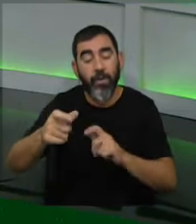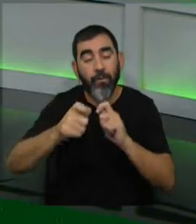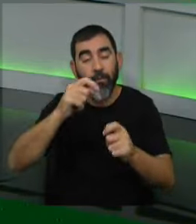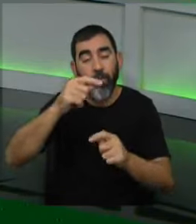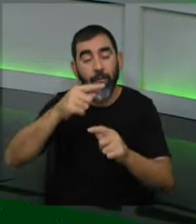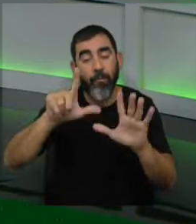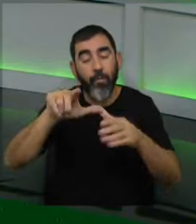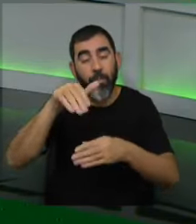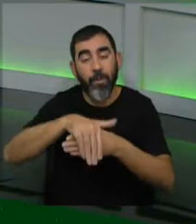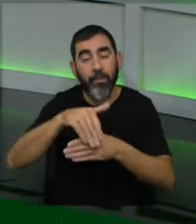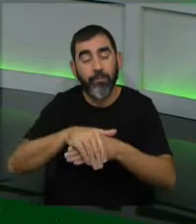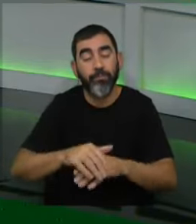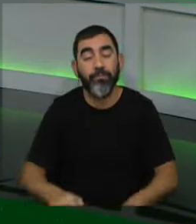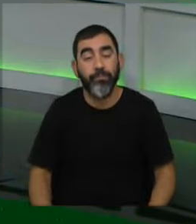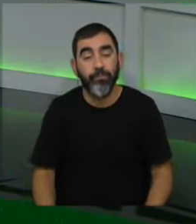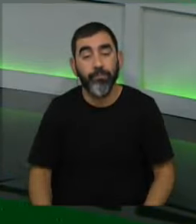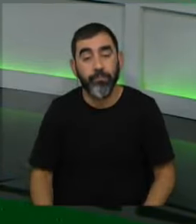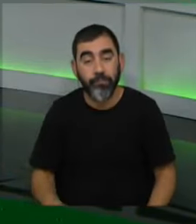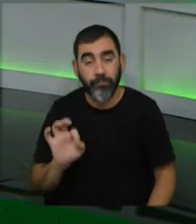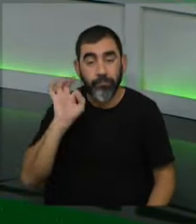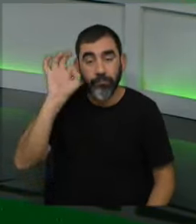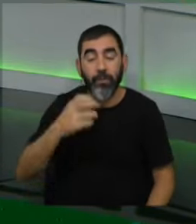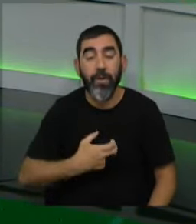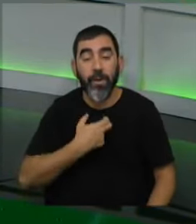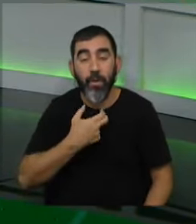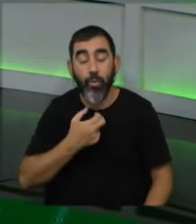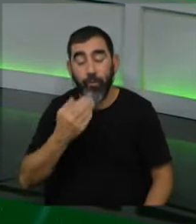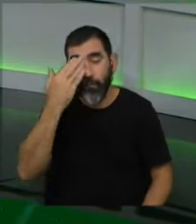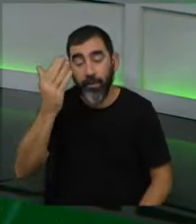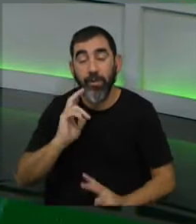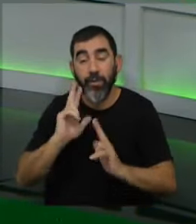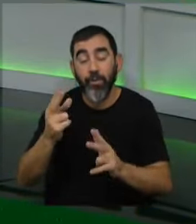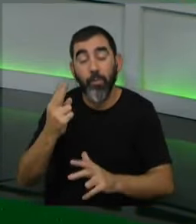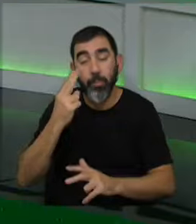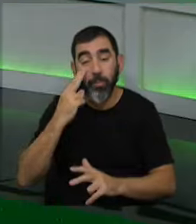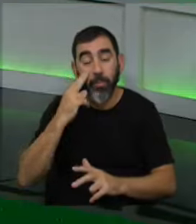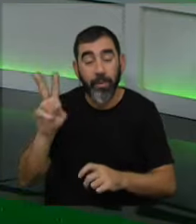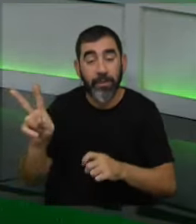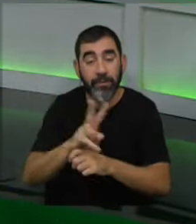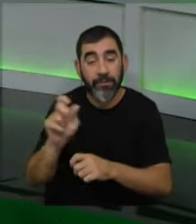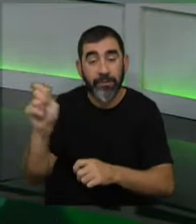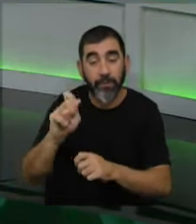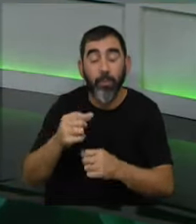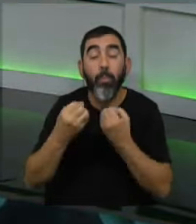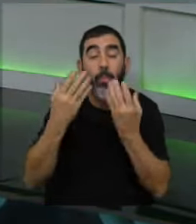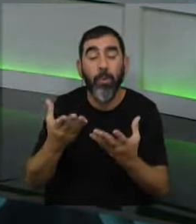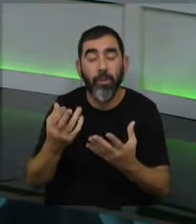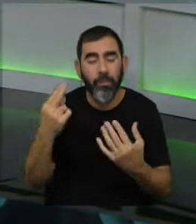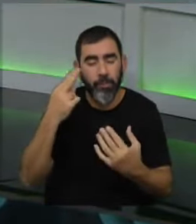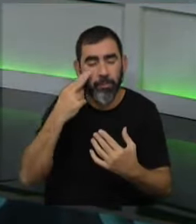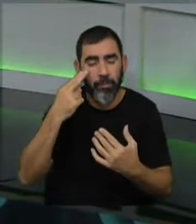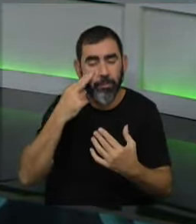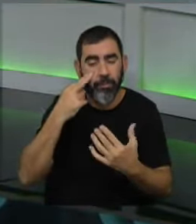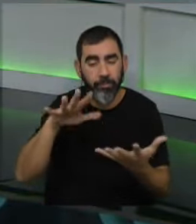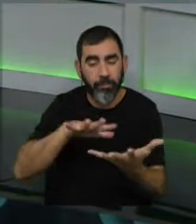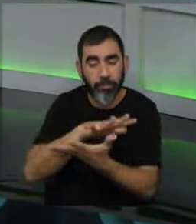central volvemos a la campaña electoral el senador del frente amplio Óscar Andrade aseguró que los problemas de la seguridad pública se explican por el deterioro en las